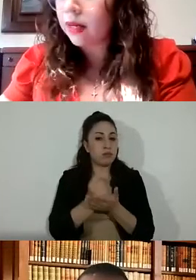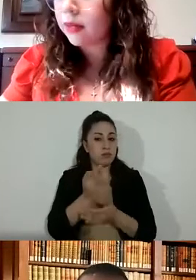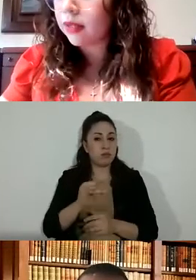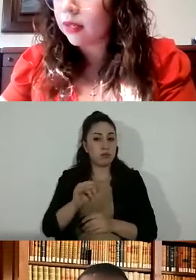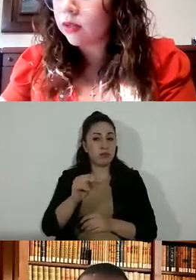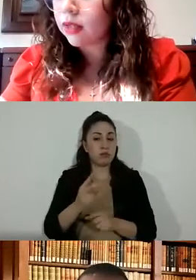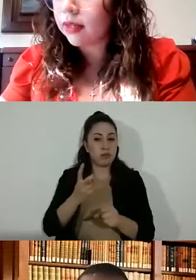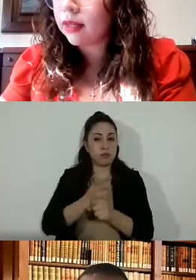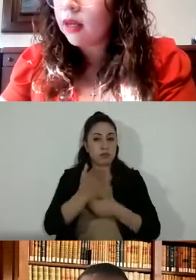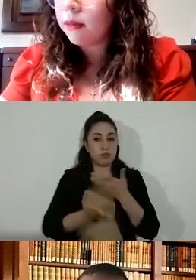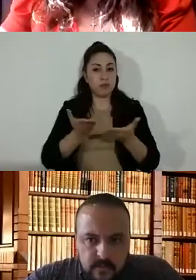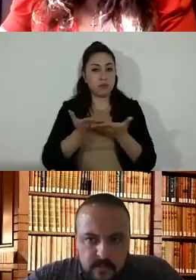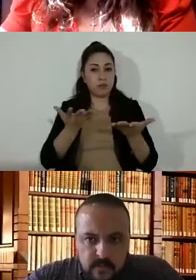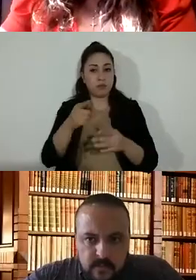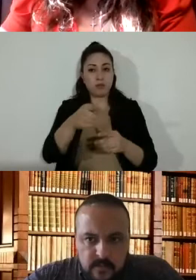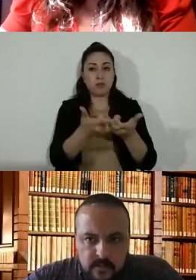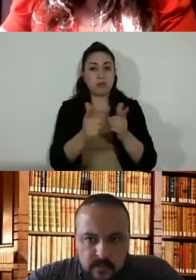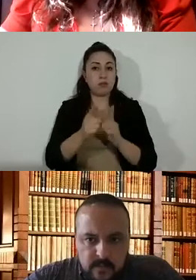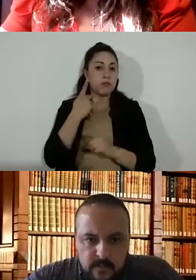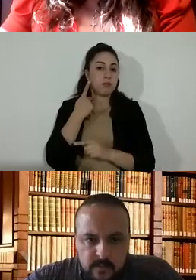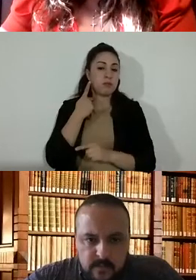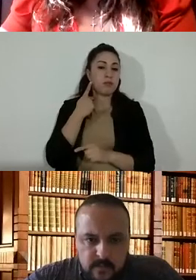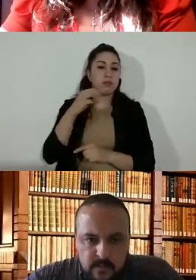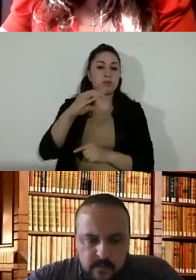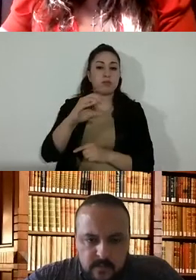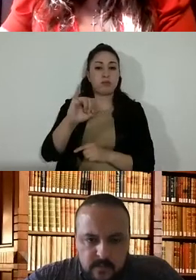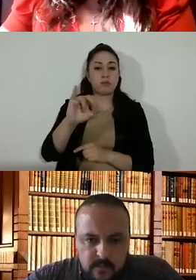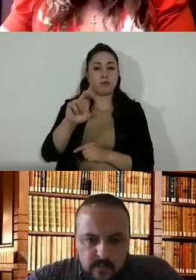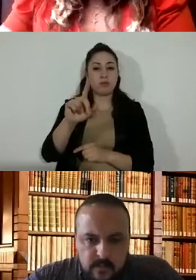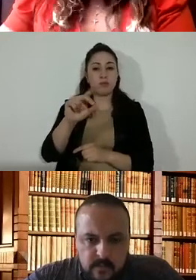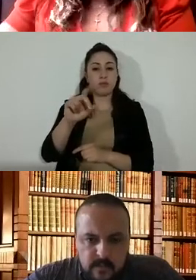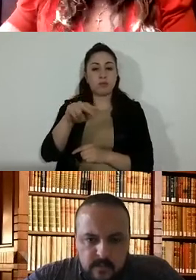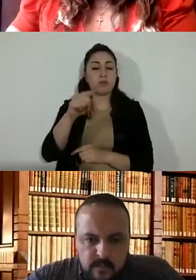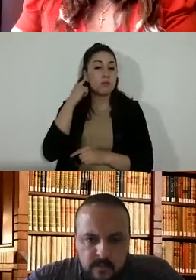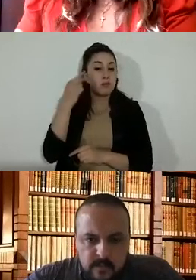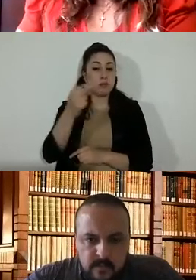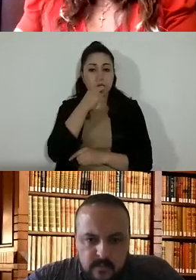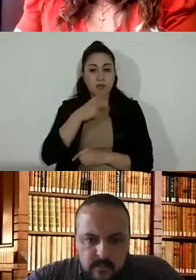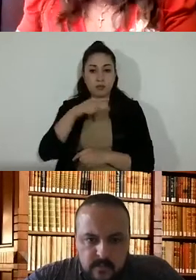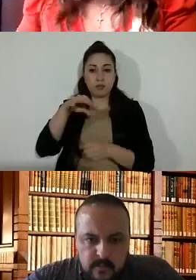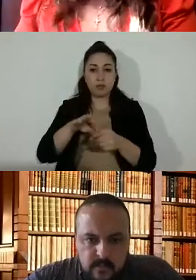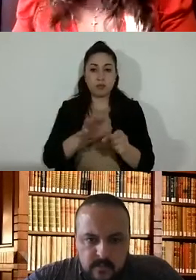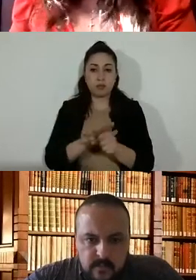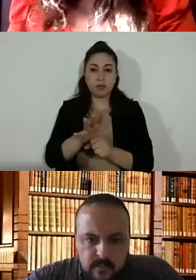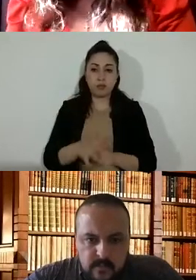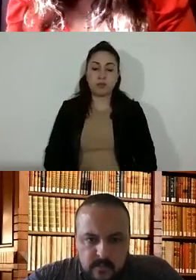Asociación Parlamentaria Ciudadana, por lo que procederé a mencionar su nombre y solicito amablemente indiquen el sentido de su